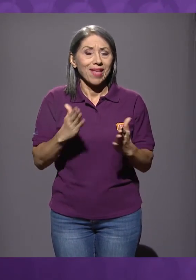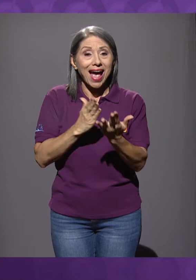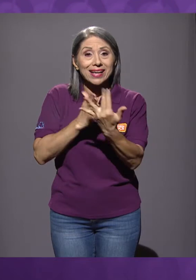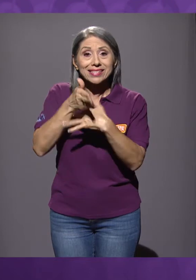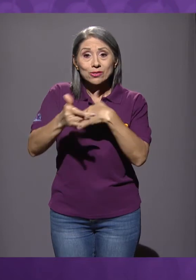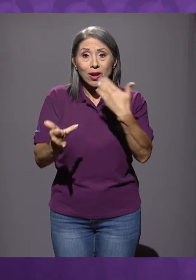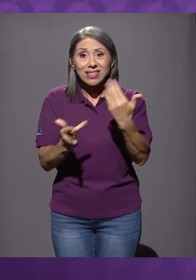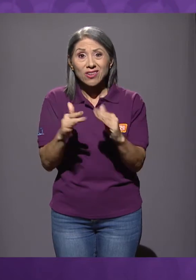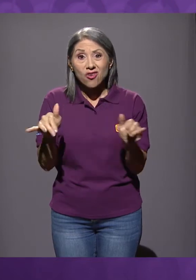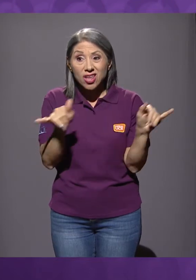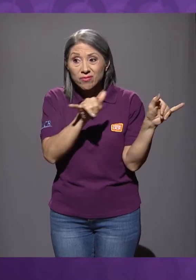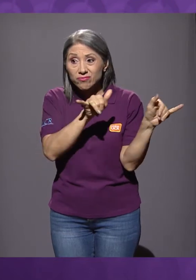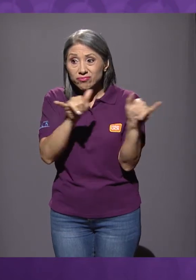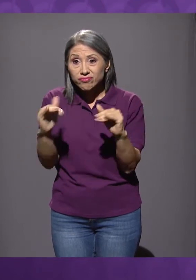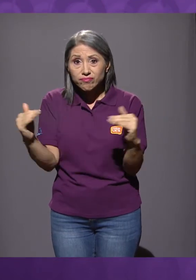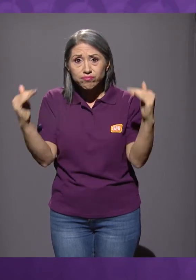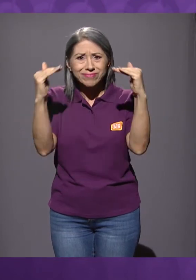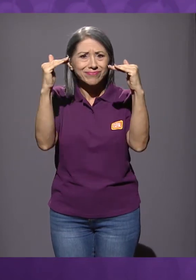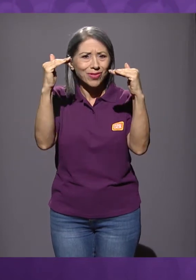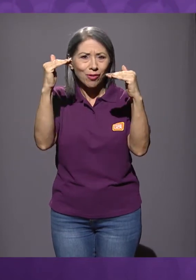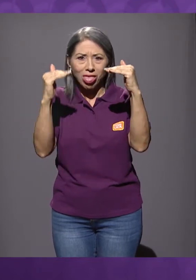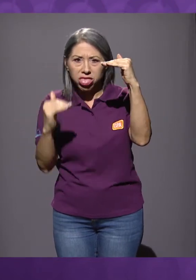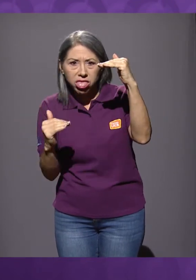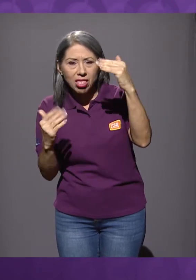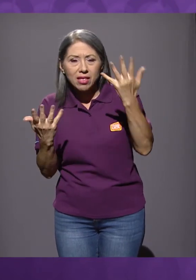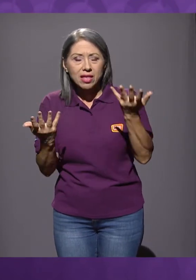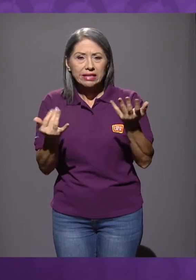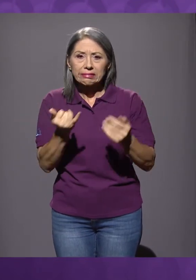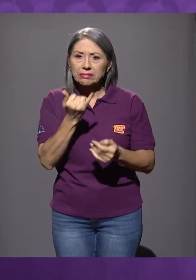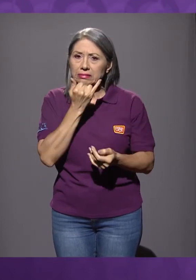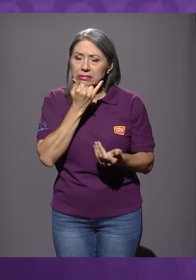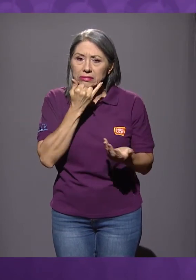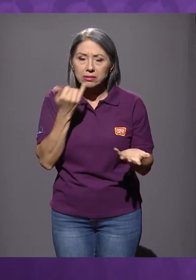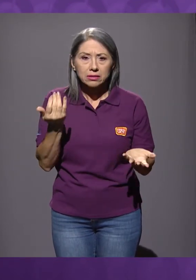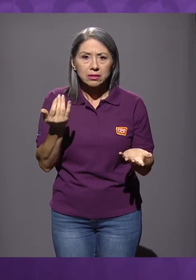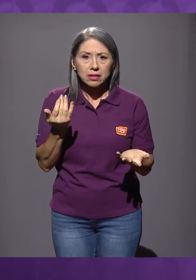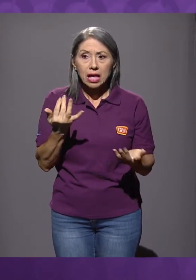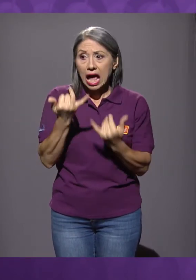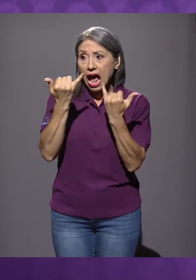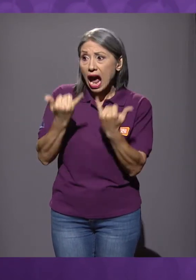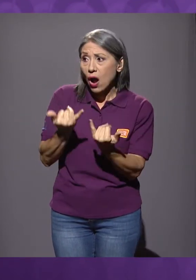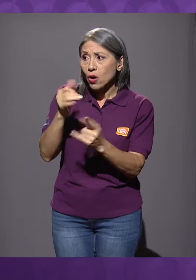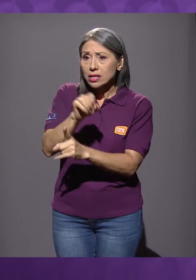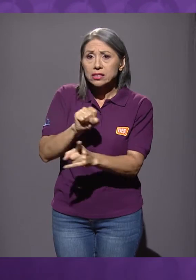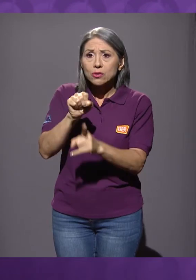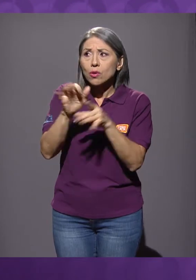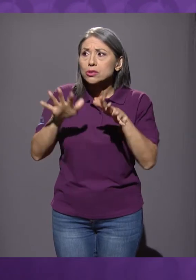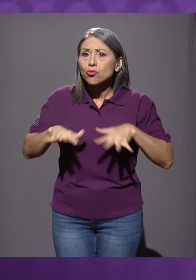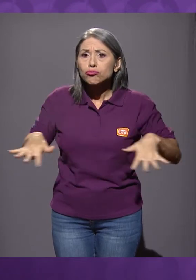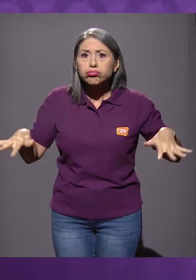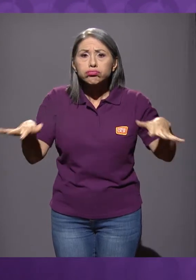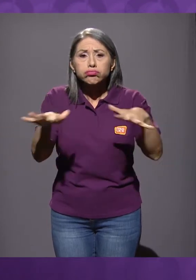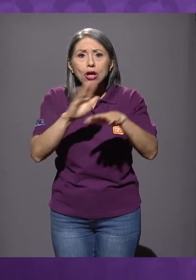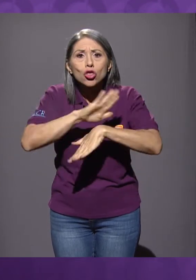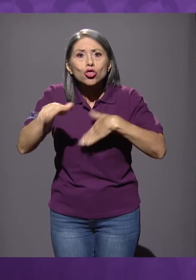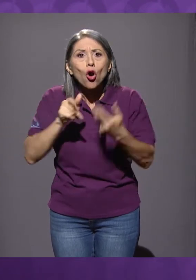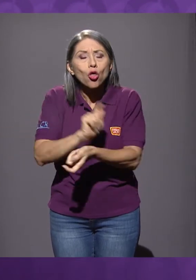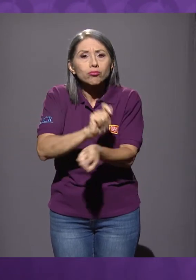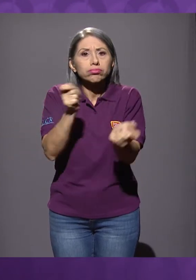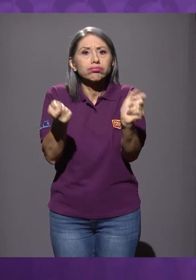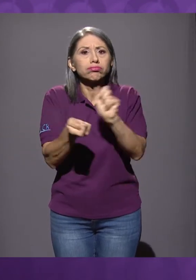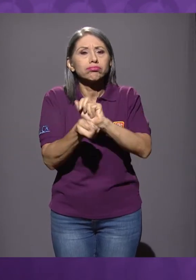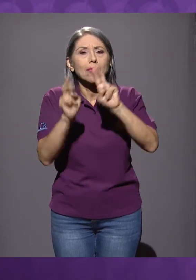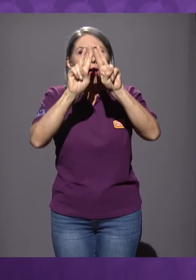para el acceso a la tecnología, ¿verdad? Y en un contexto en el que todo se digitalizó, hay poco acceso a